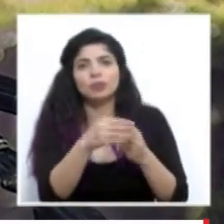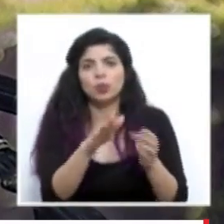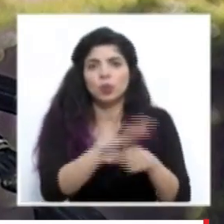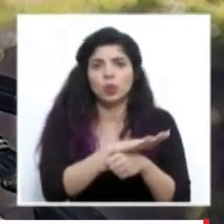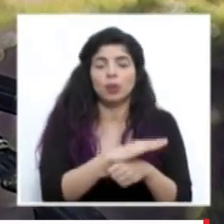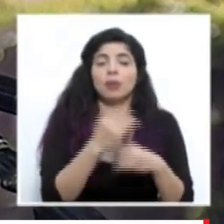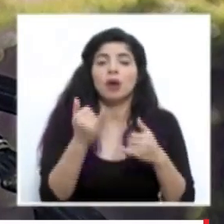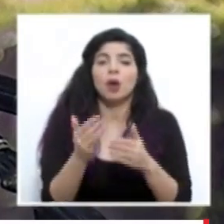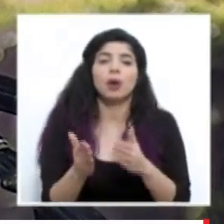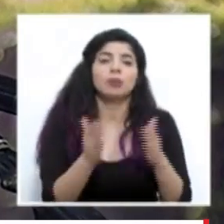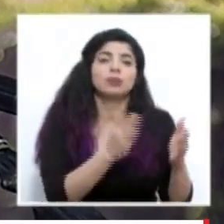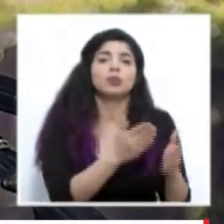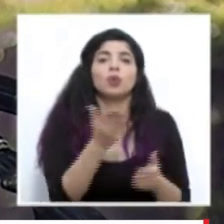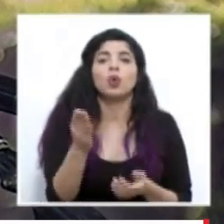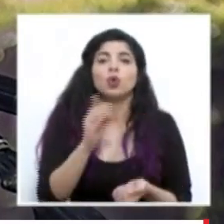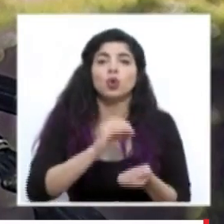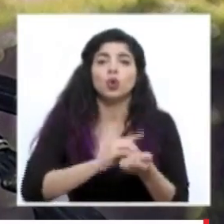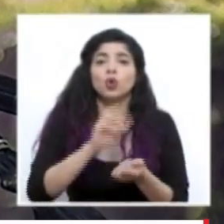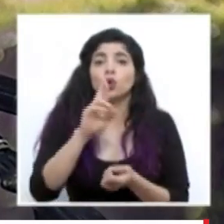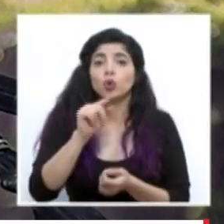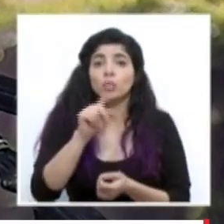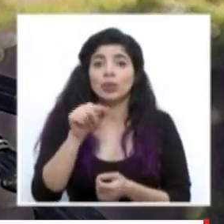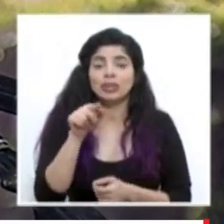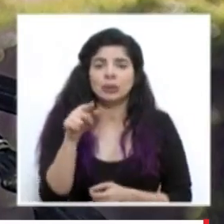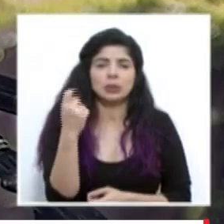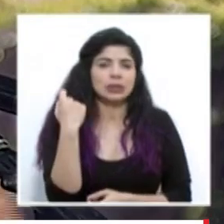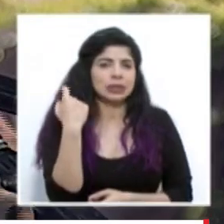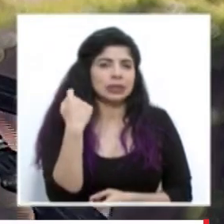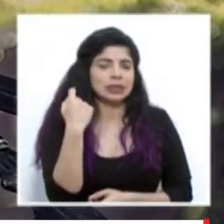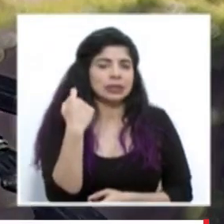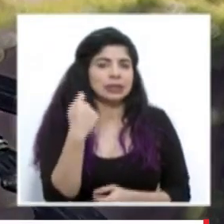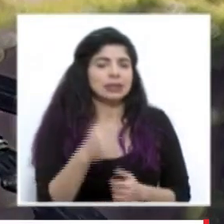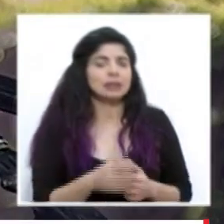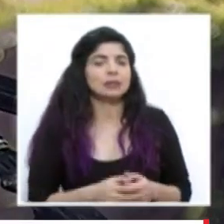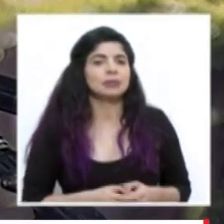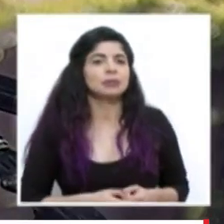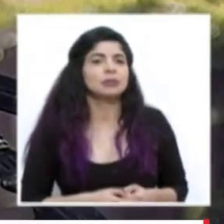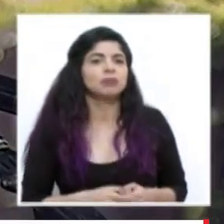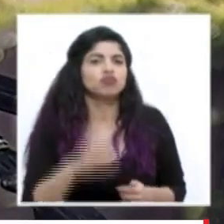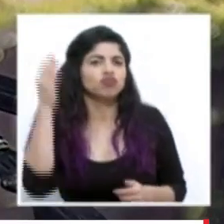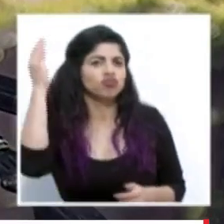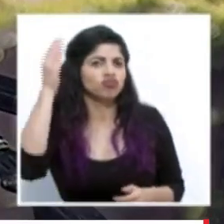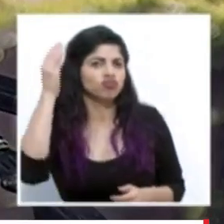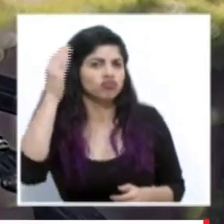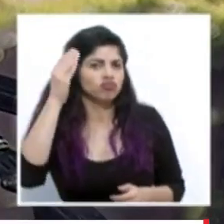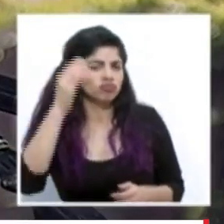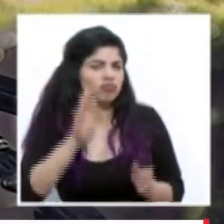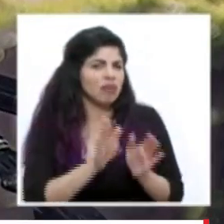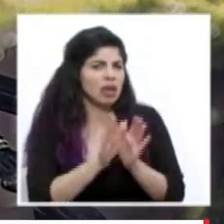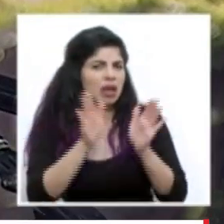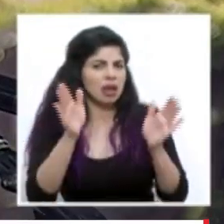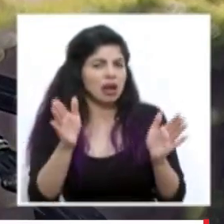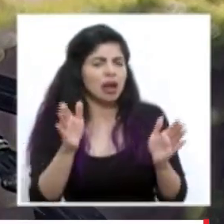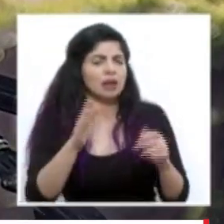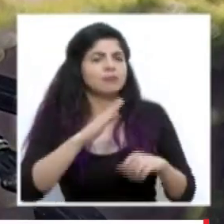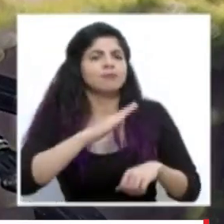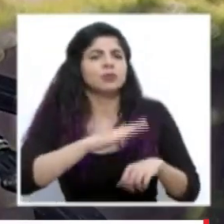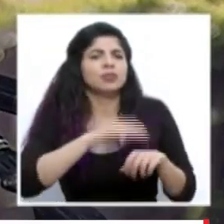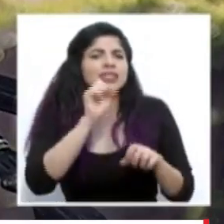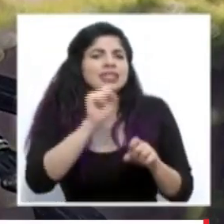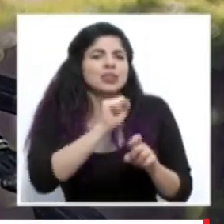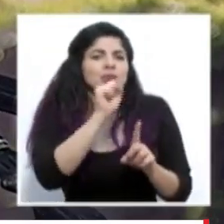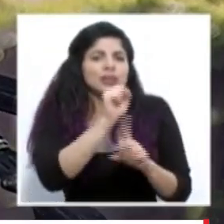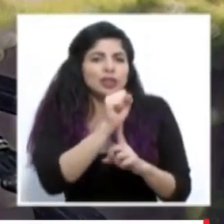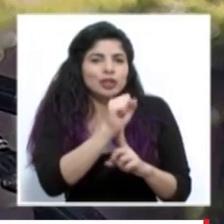Consulta al doctor Ruiz. Usted acaba de hacer una exposición bastante amplia de la situación